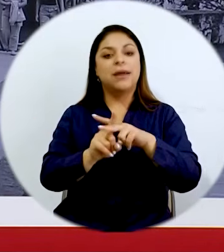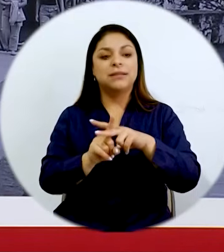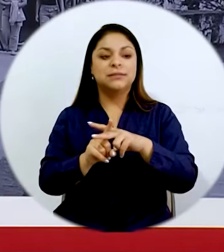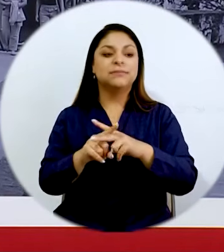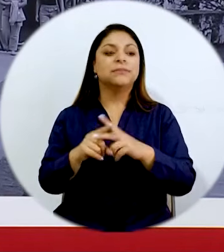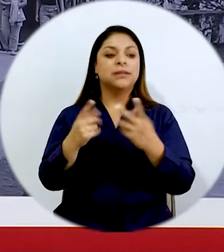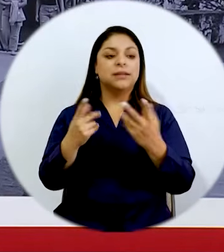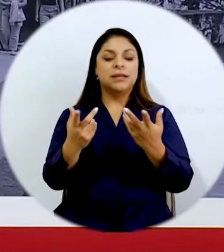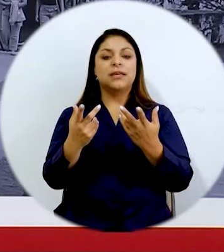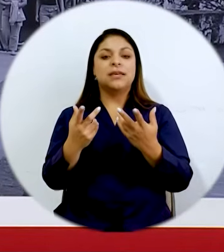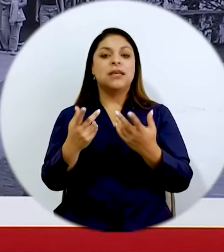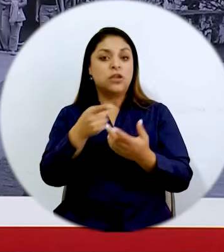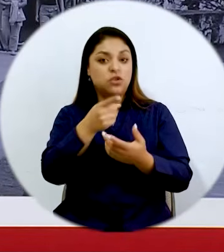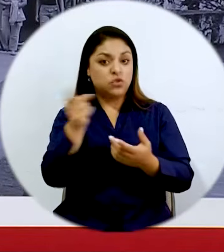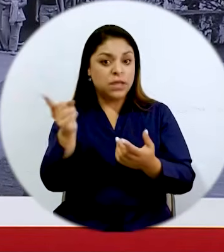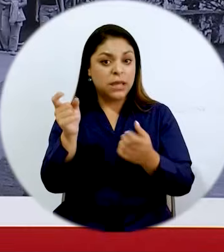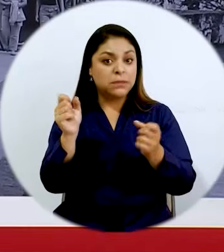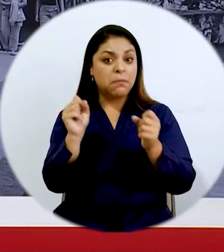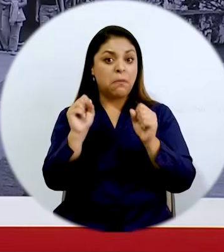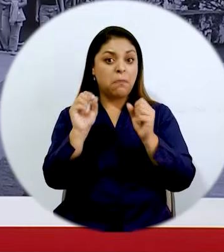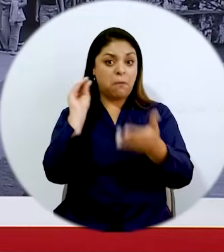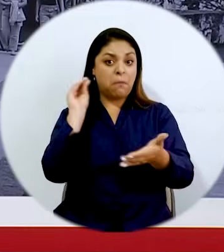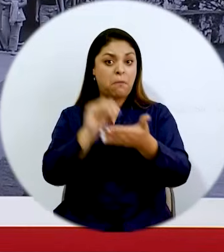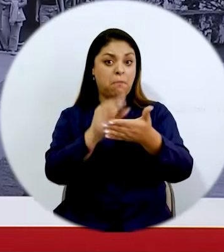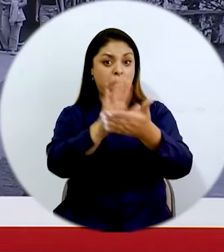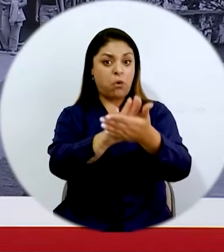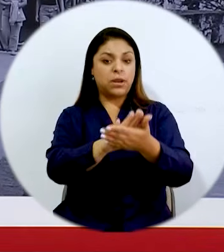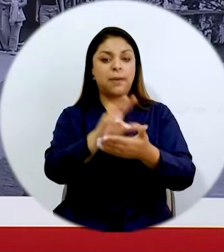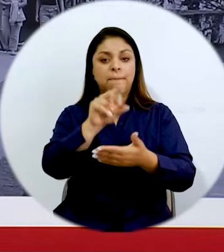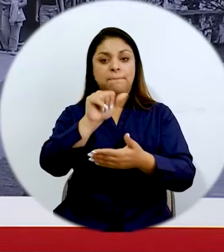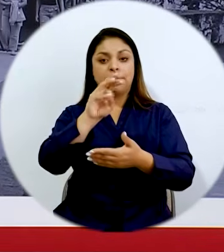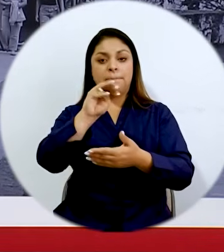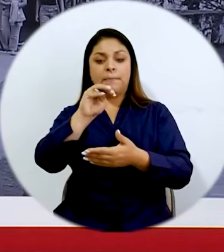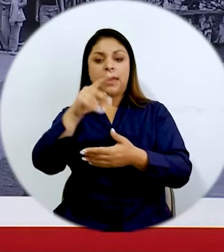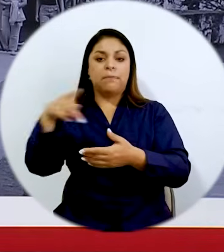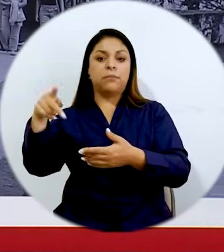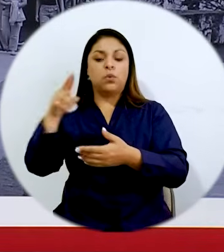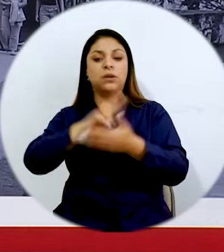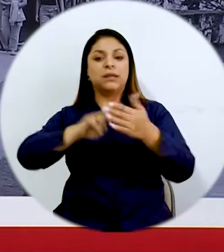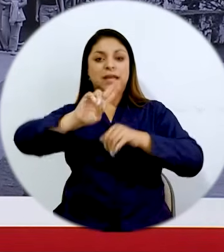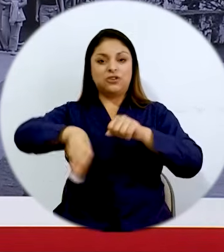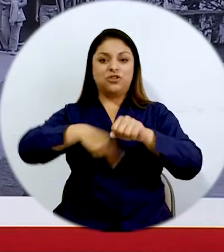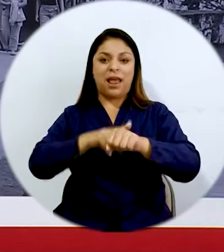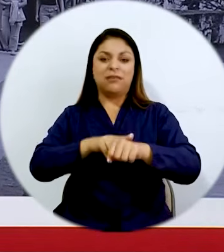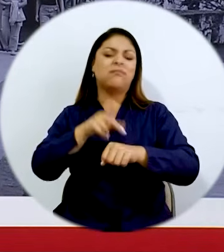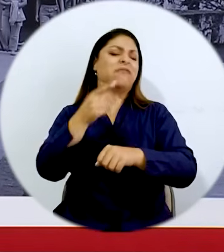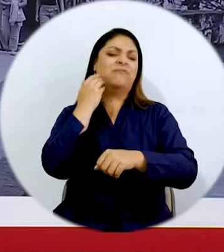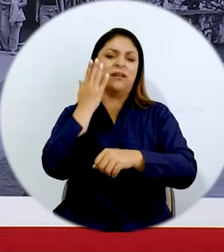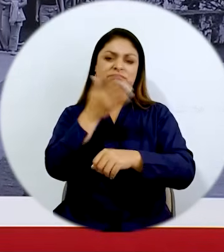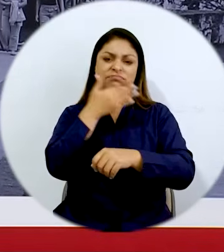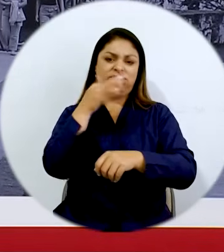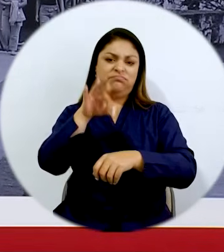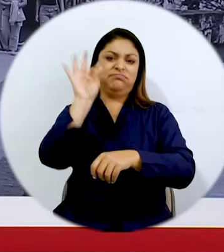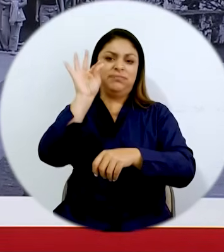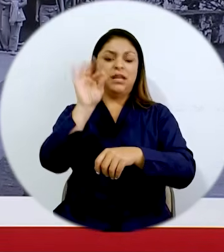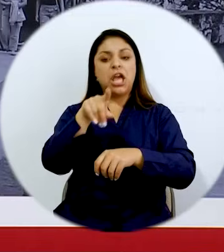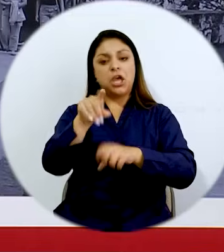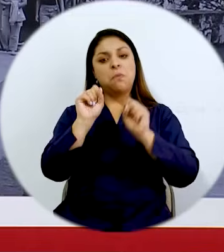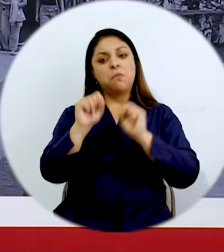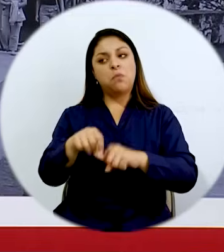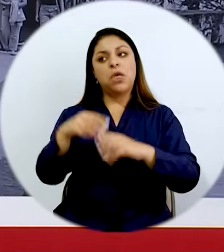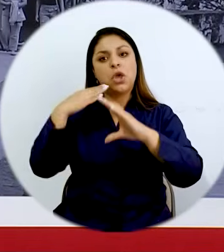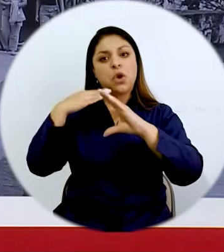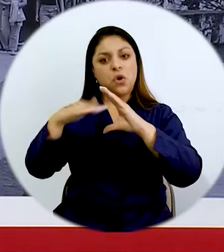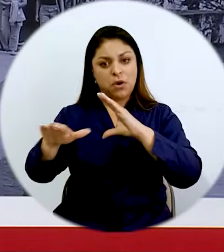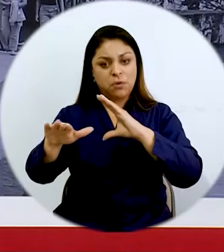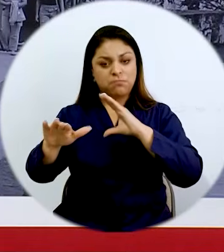a aparecer VAMP, y si ponen VAMP Universidad Nacional, todavía mejor. Y ahí, bueno, pueden escribirnos